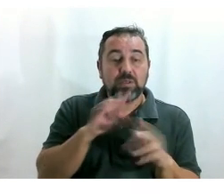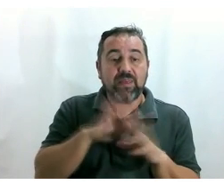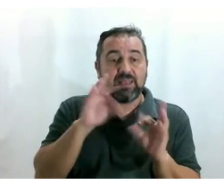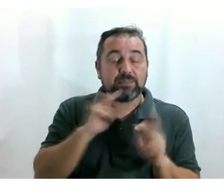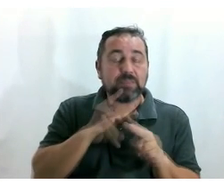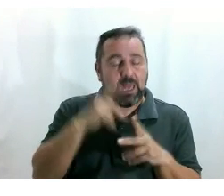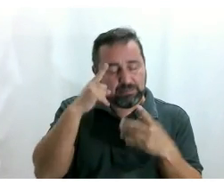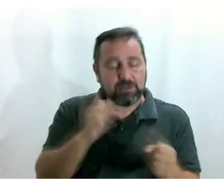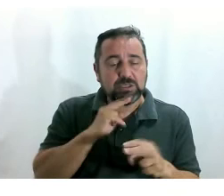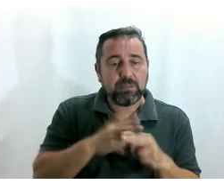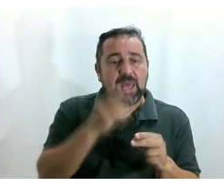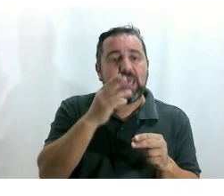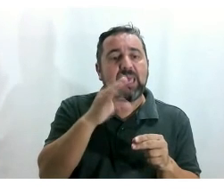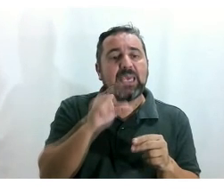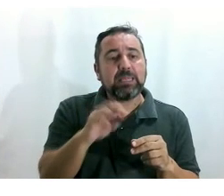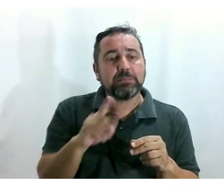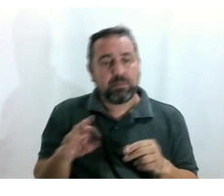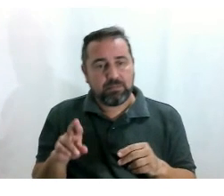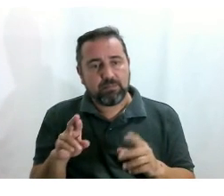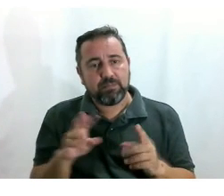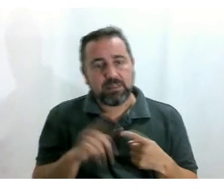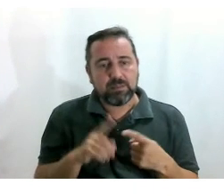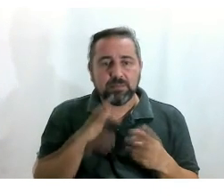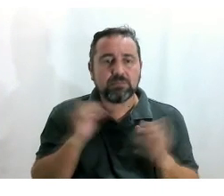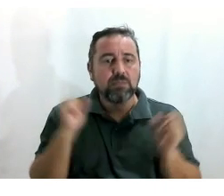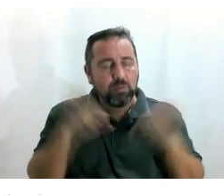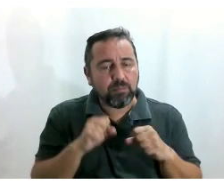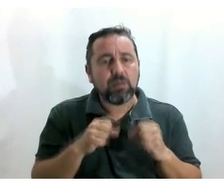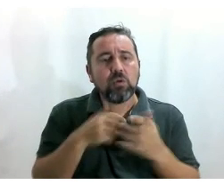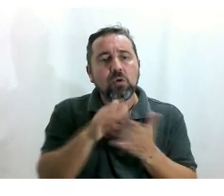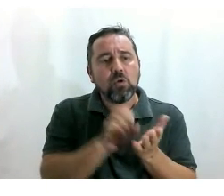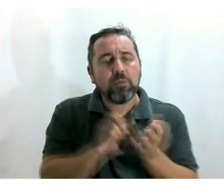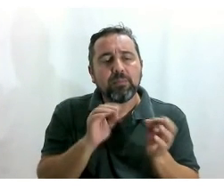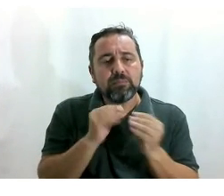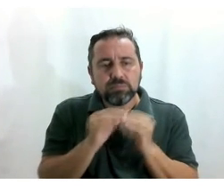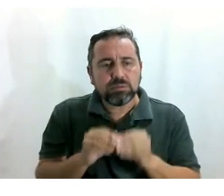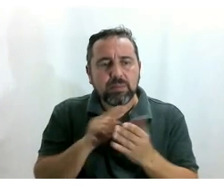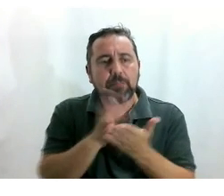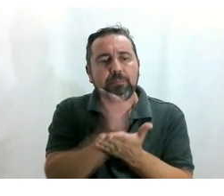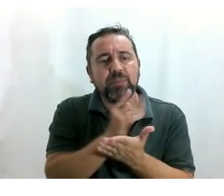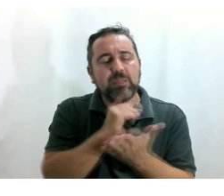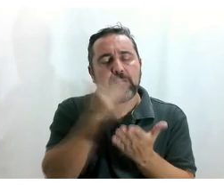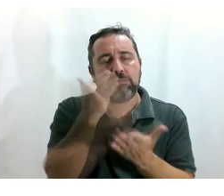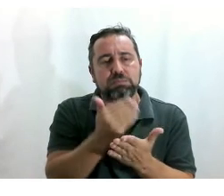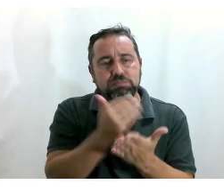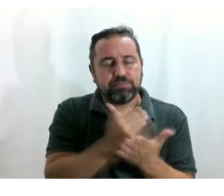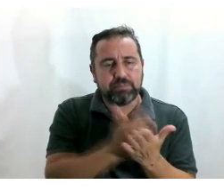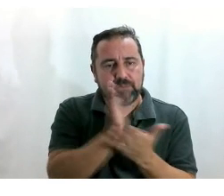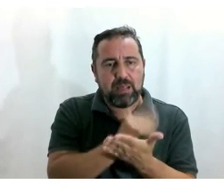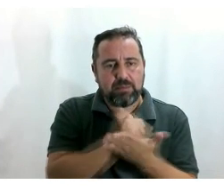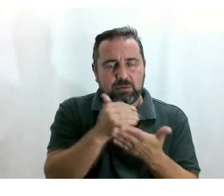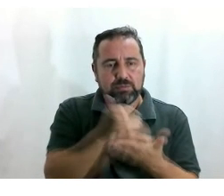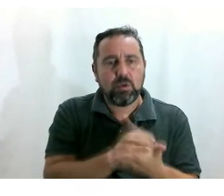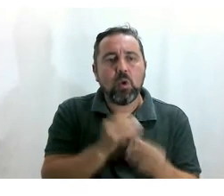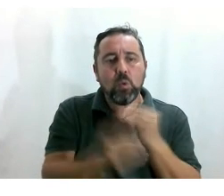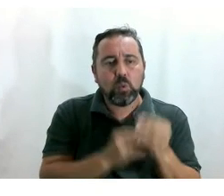CRISPR. Tiene comités internacionales que están desarrollando para extraer una serie de parámetros para una posible utilización